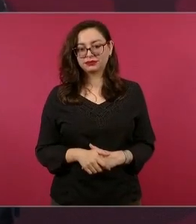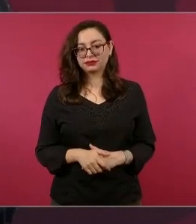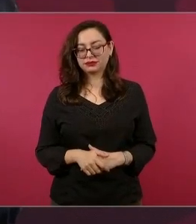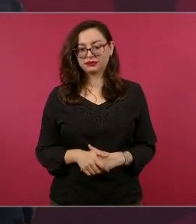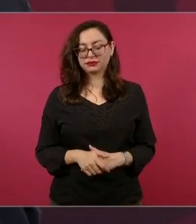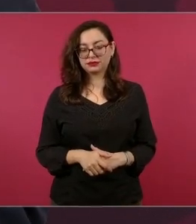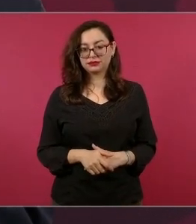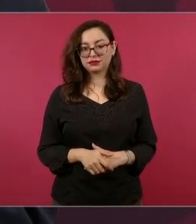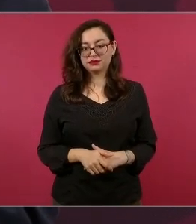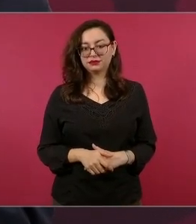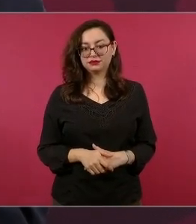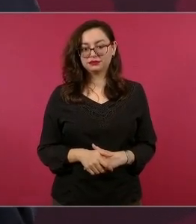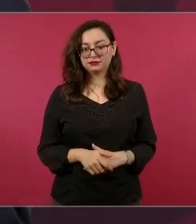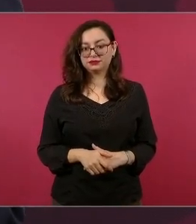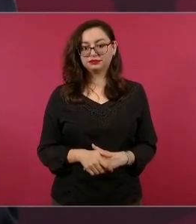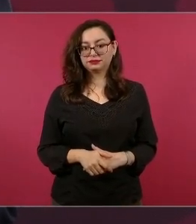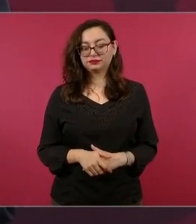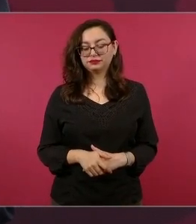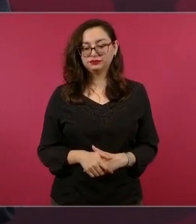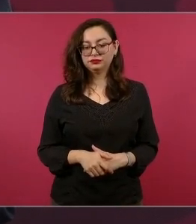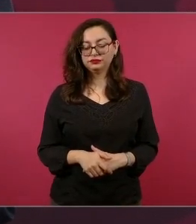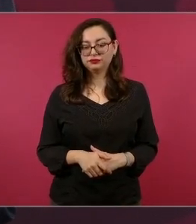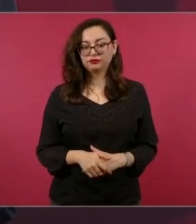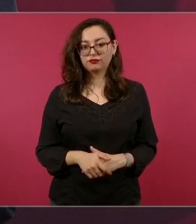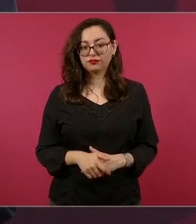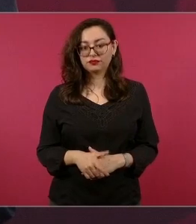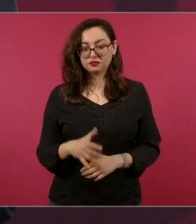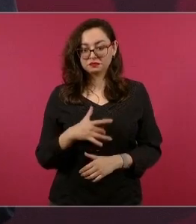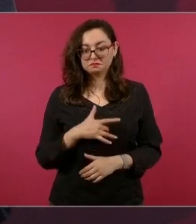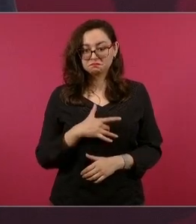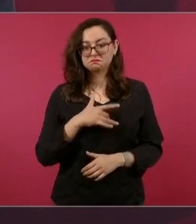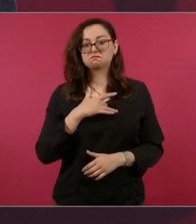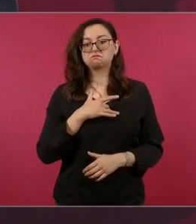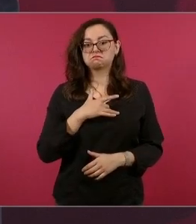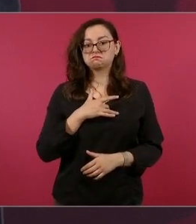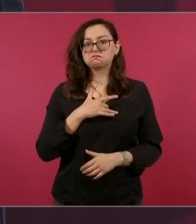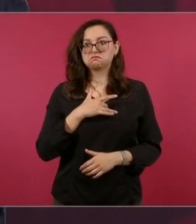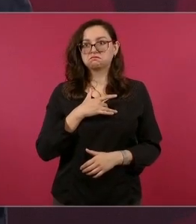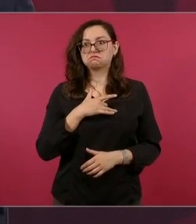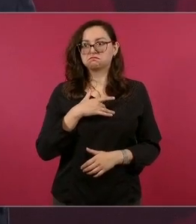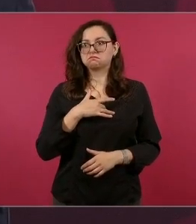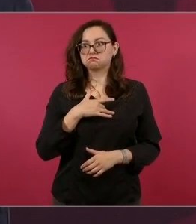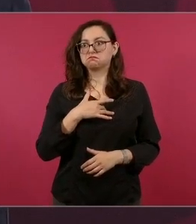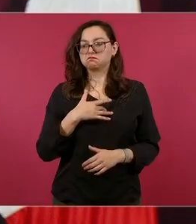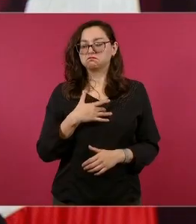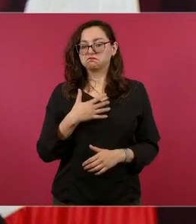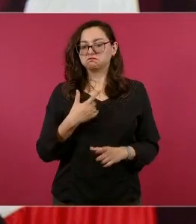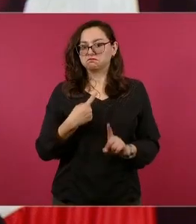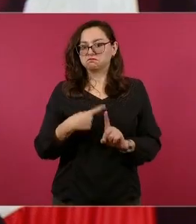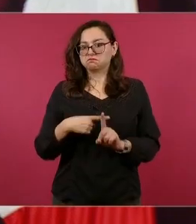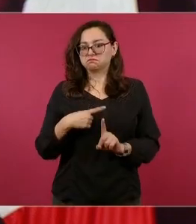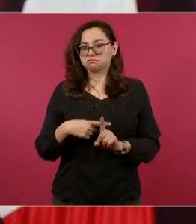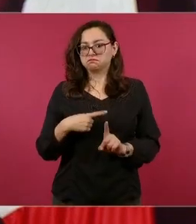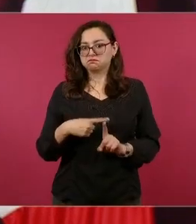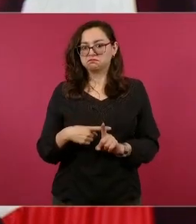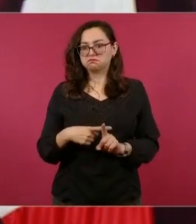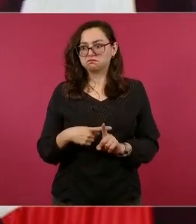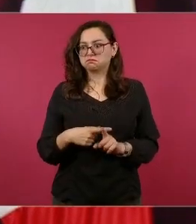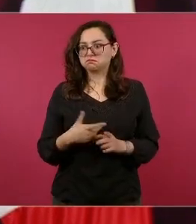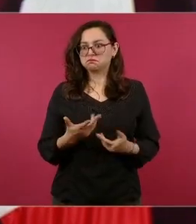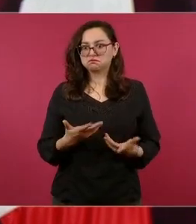entonces es muy alentador. Yo conozco a